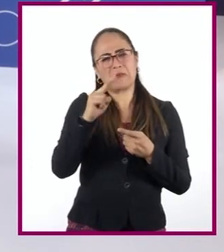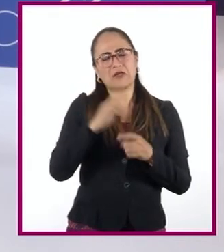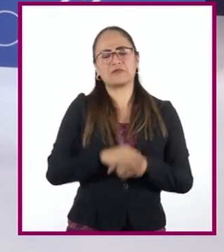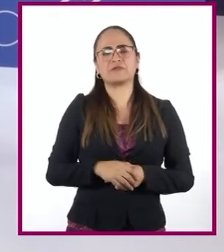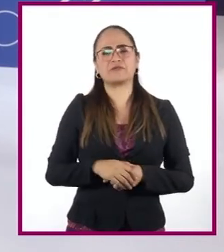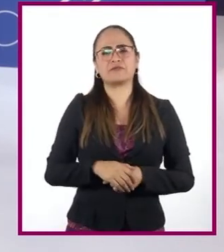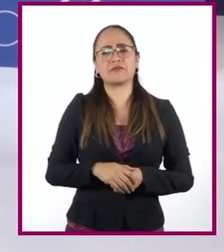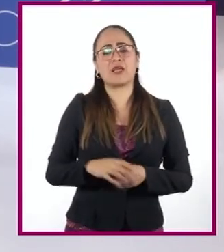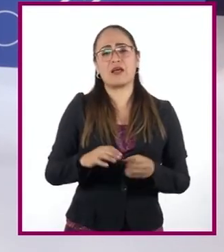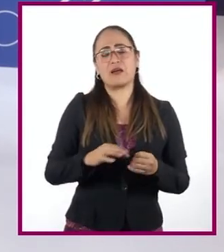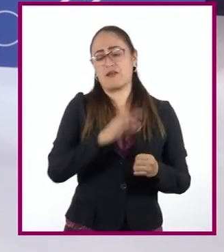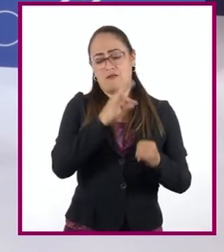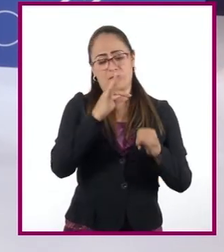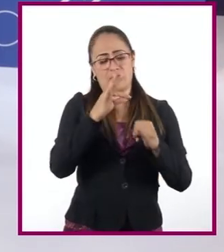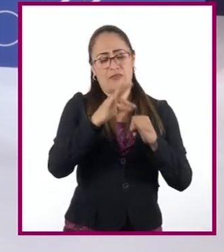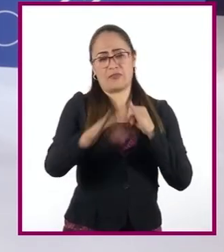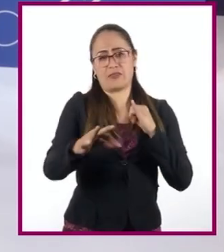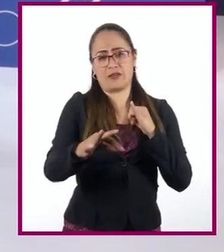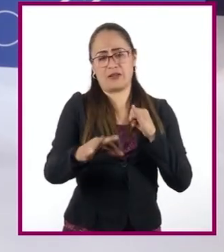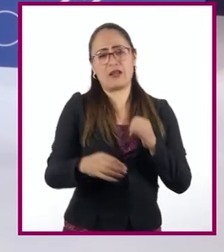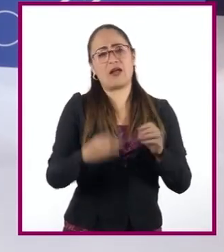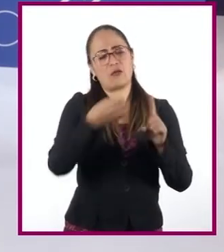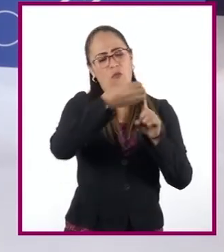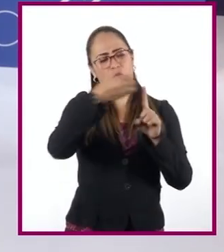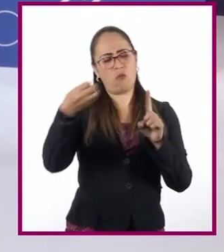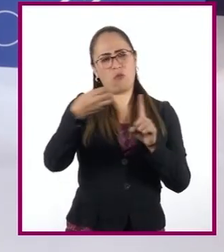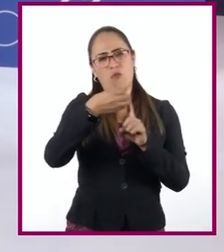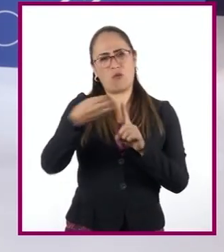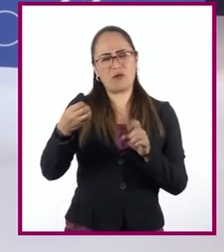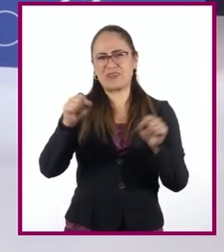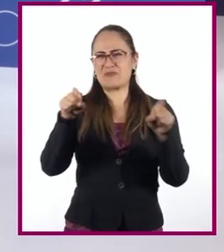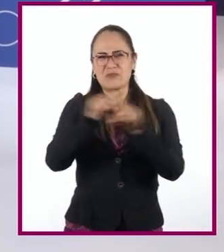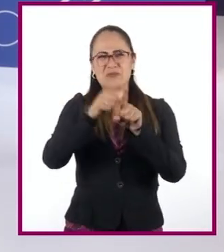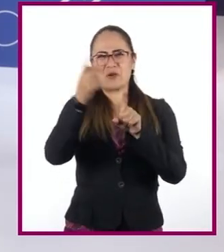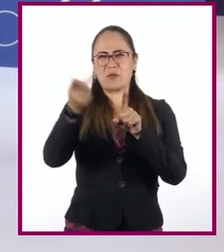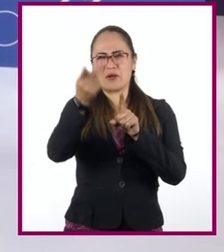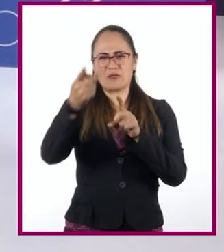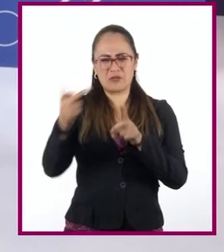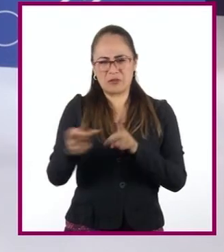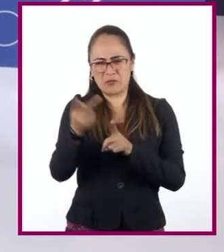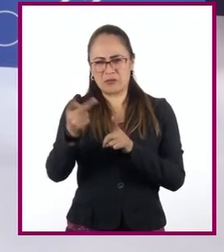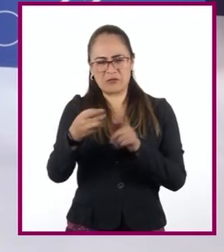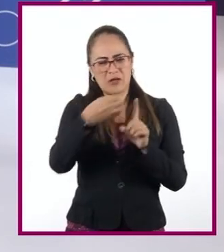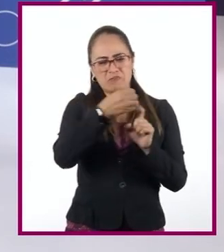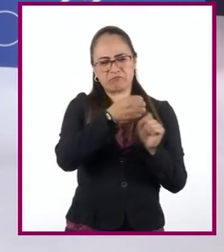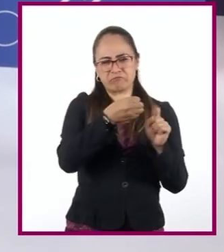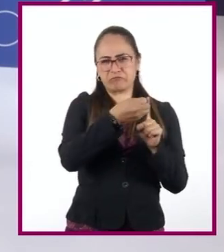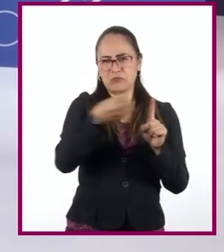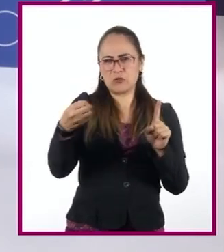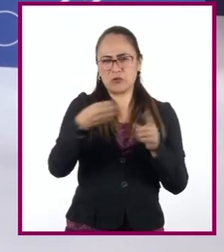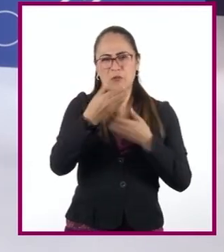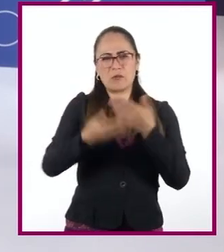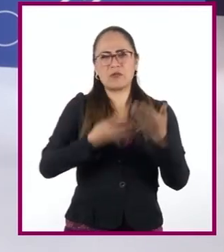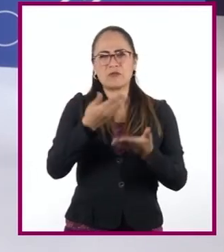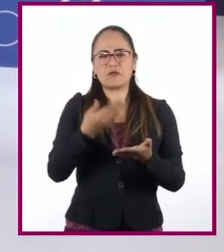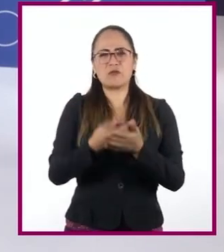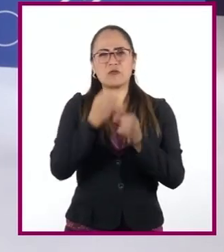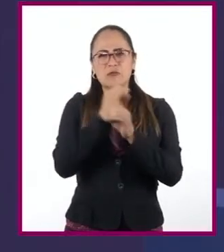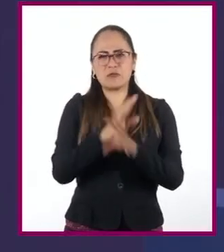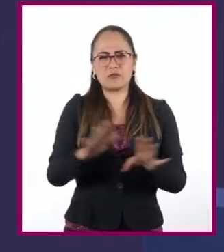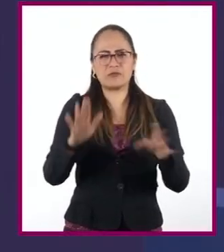conclusiones, sugiero que las escriban en el orden en que presentaron las preguntas en el apartado Presentación de los datos